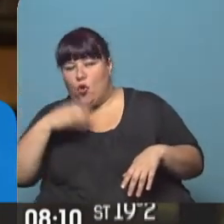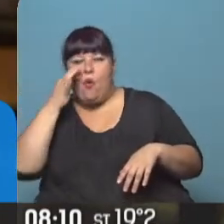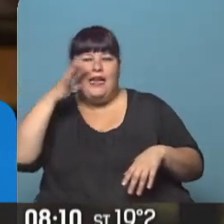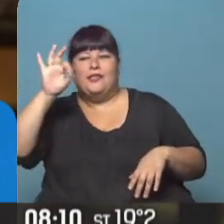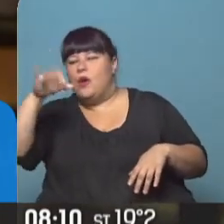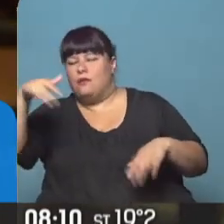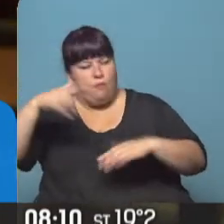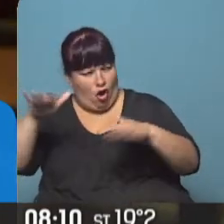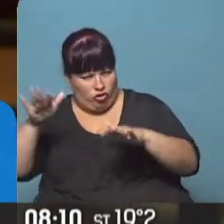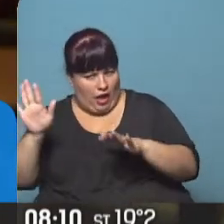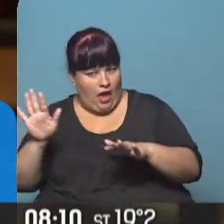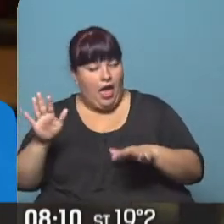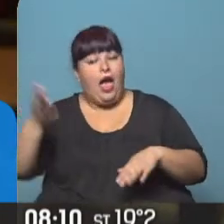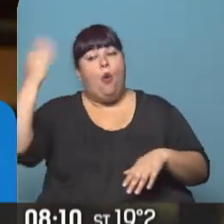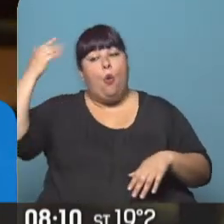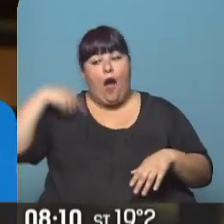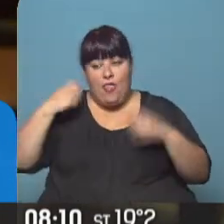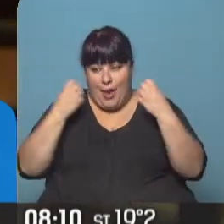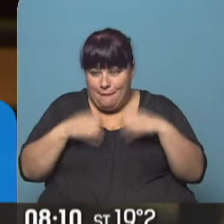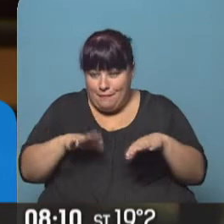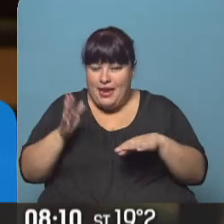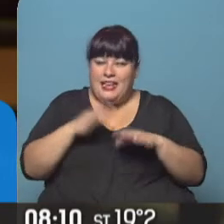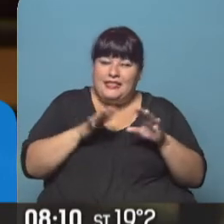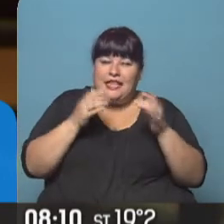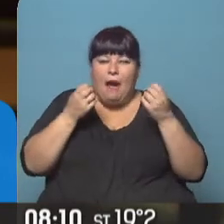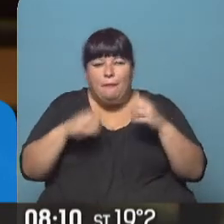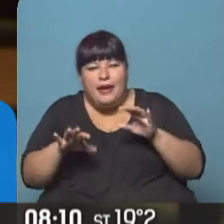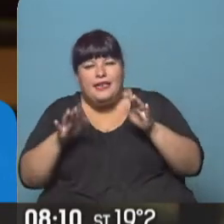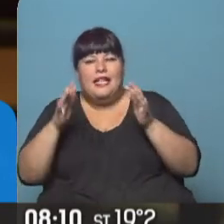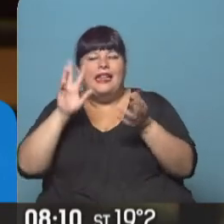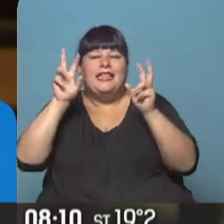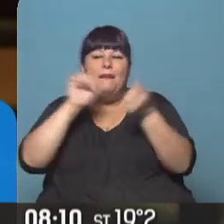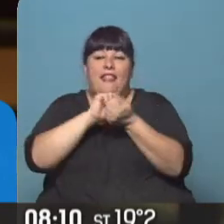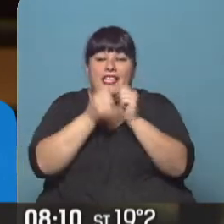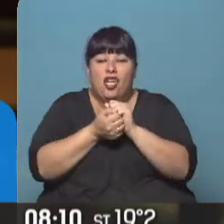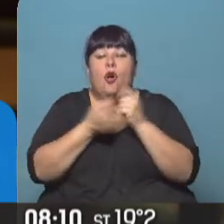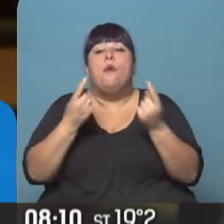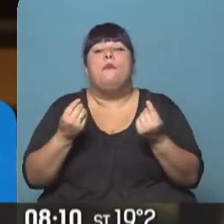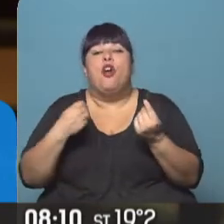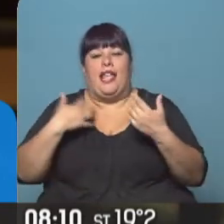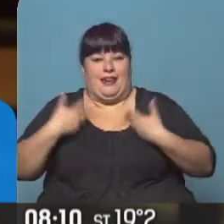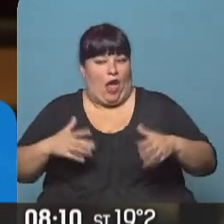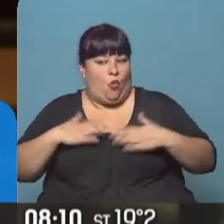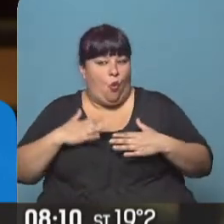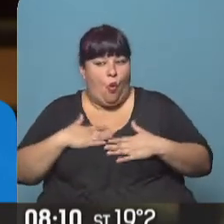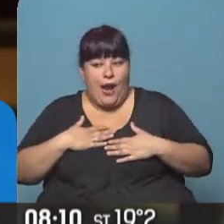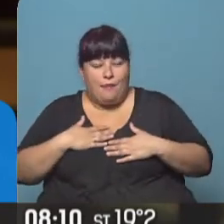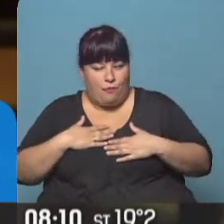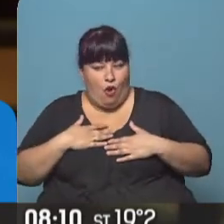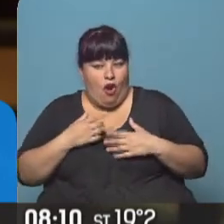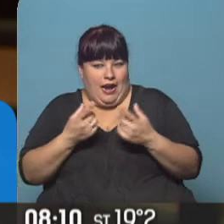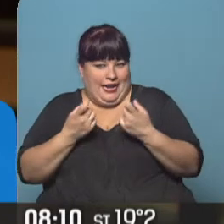algo, 50 y algo, no importa, cuando nosotros empezamos más o menos a acceder a contenidos sexuales, era porque nuestra biología estaba